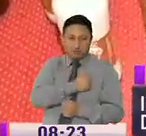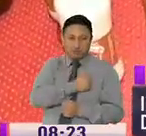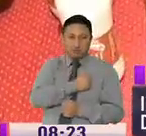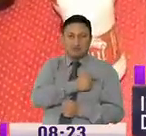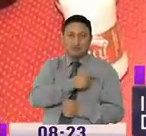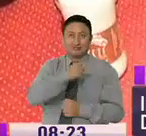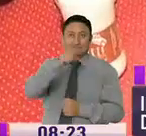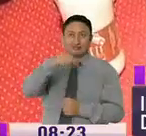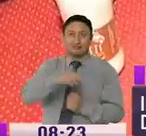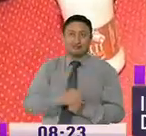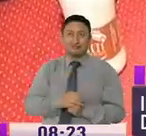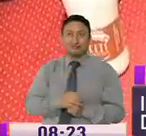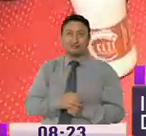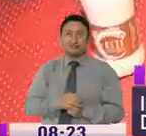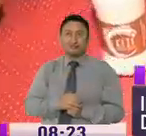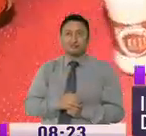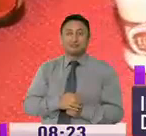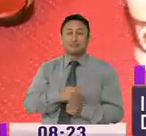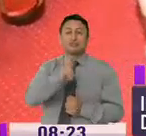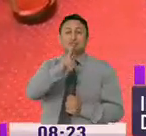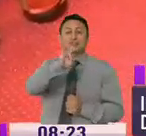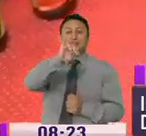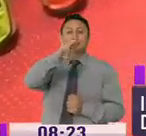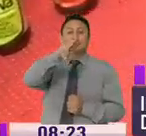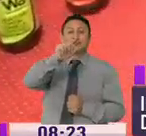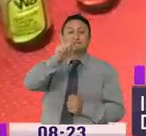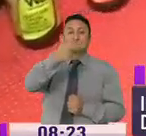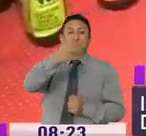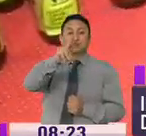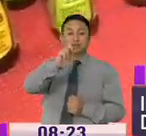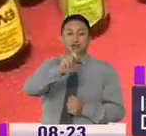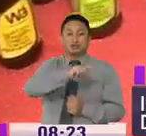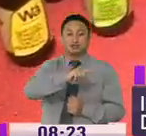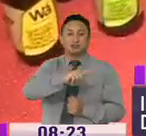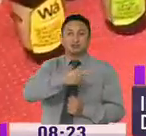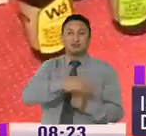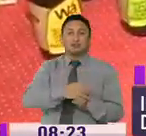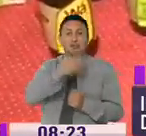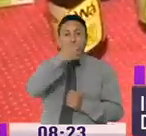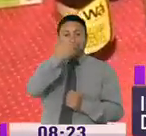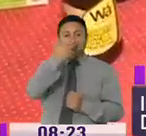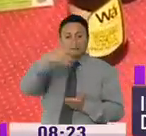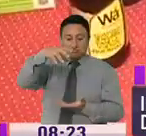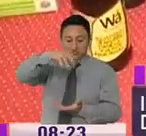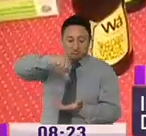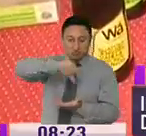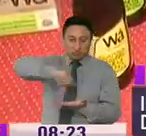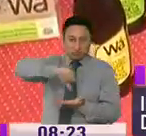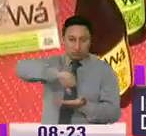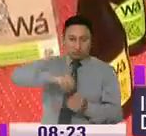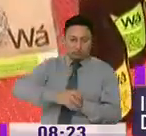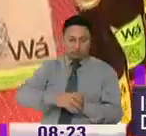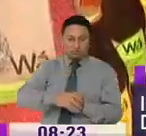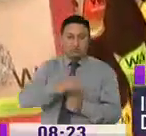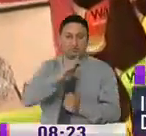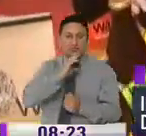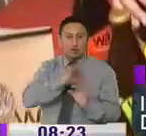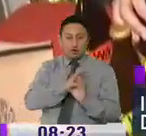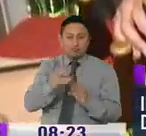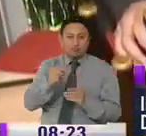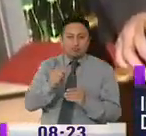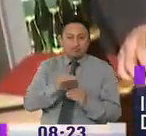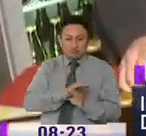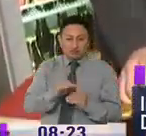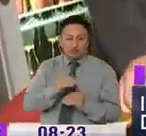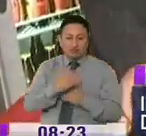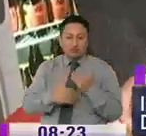ghee, justamente. Y tenemos el vinagre de manzana. Este vinagre es vinagre de sidra de manzana, que no tiene agua, no tiene azúcar, es un proceso